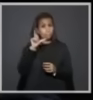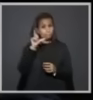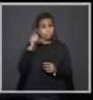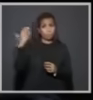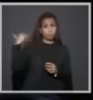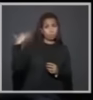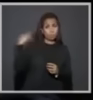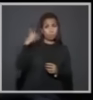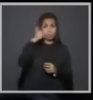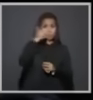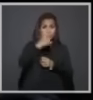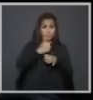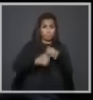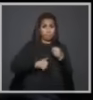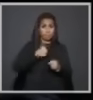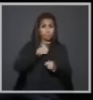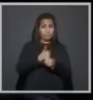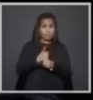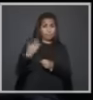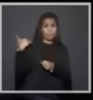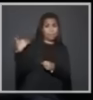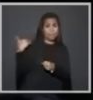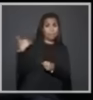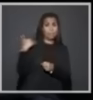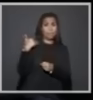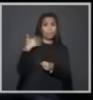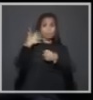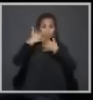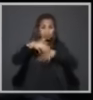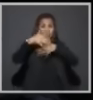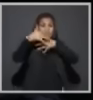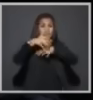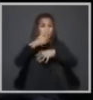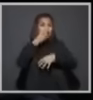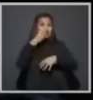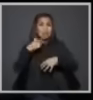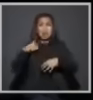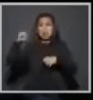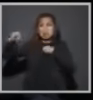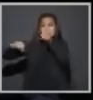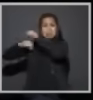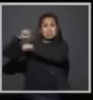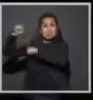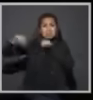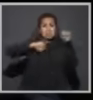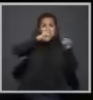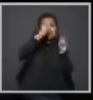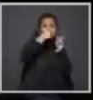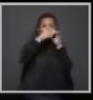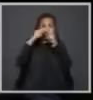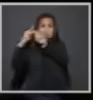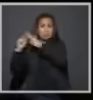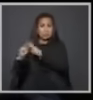aunque en los mensajes de nuestros adversarios digan lo contrario, porque son